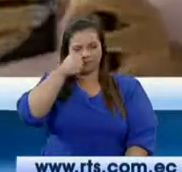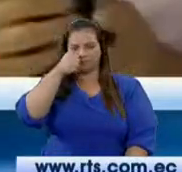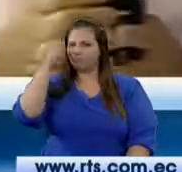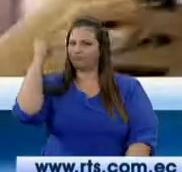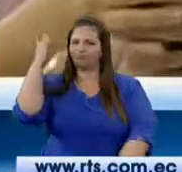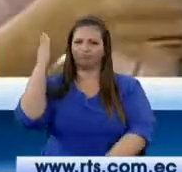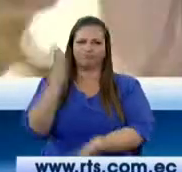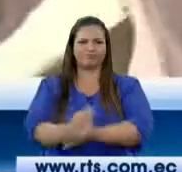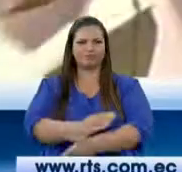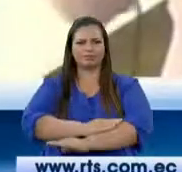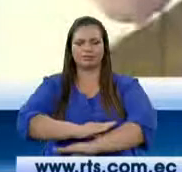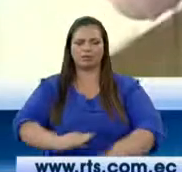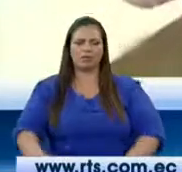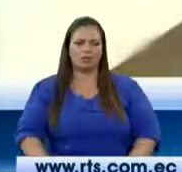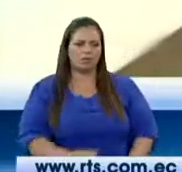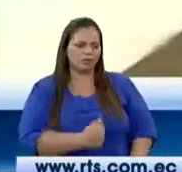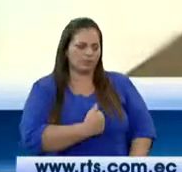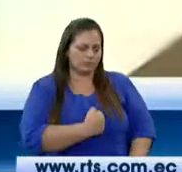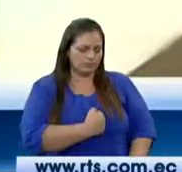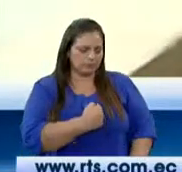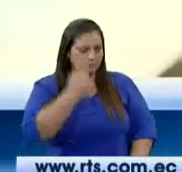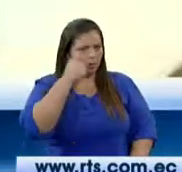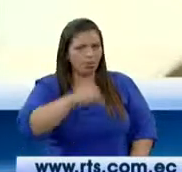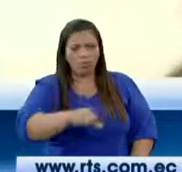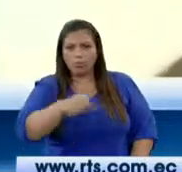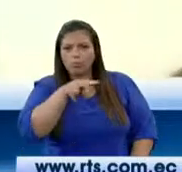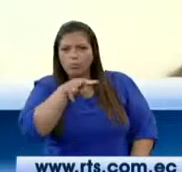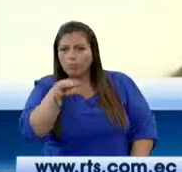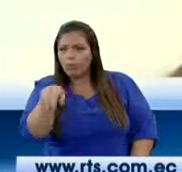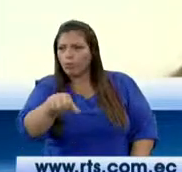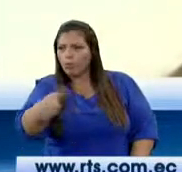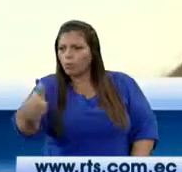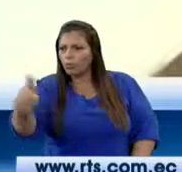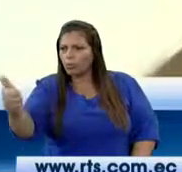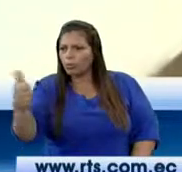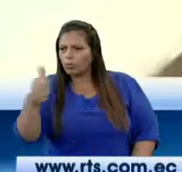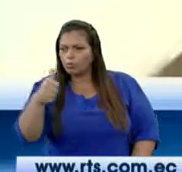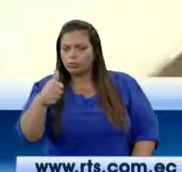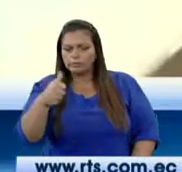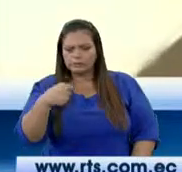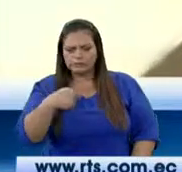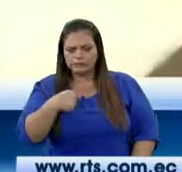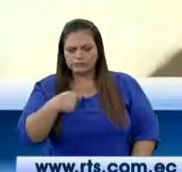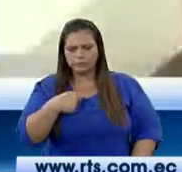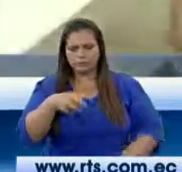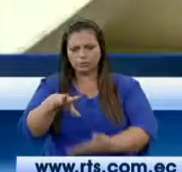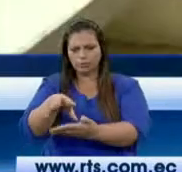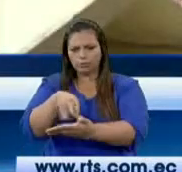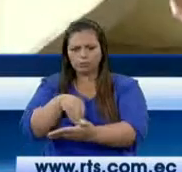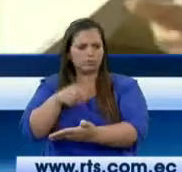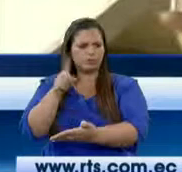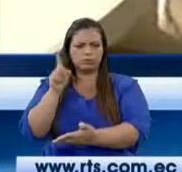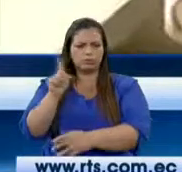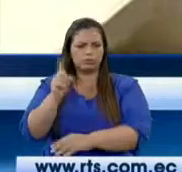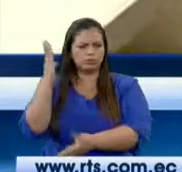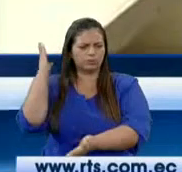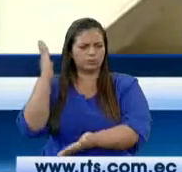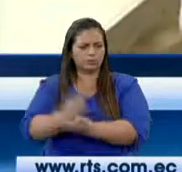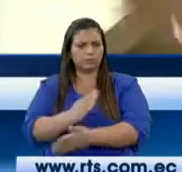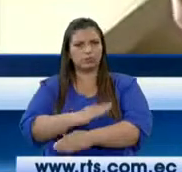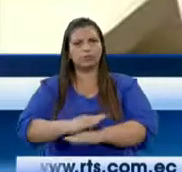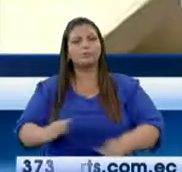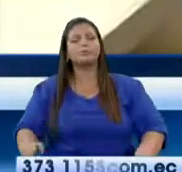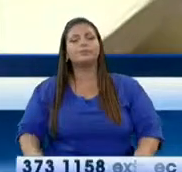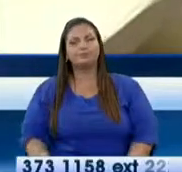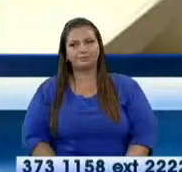Okay. Bueno, en todo caso vamos a darle paso en este momento a nuestros compañeros Roselena y Hugo con este testimonio inspirador. Hemos escuchado cuál es el procedimiento entonces